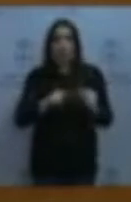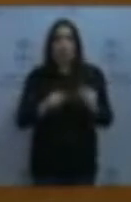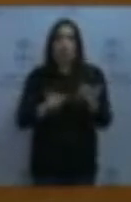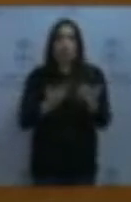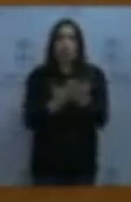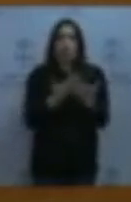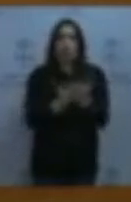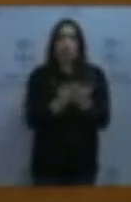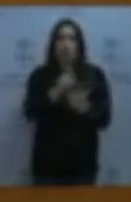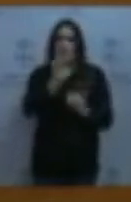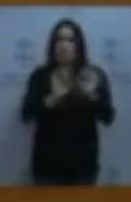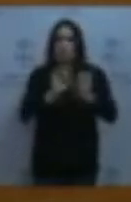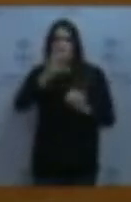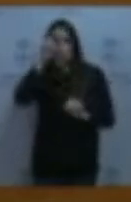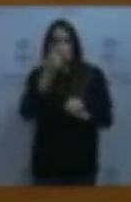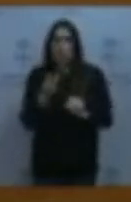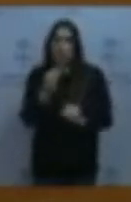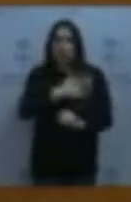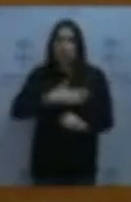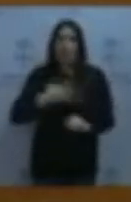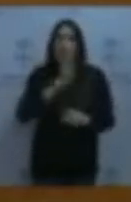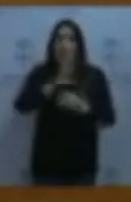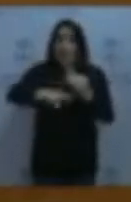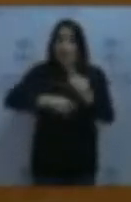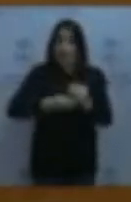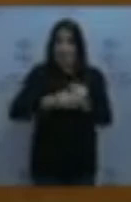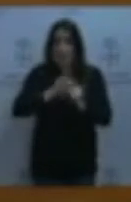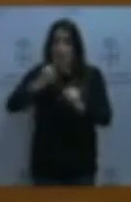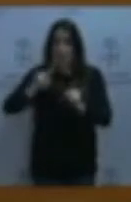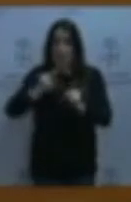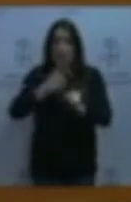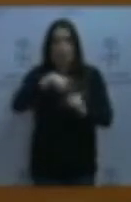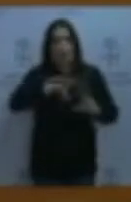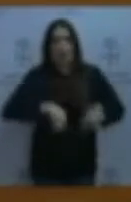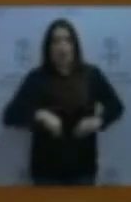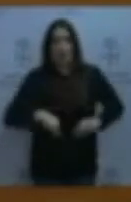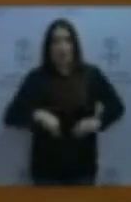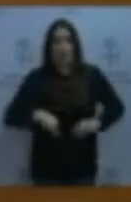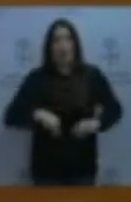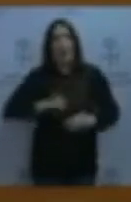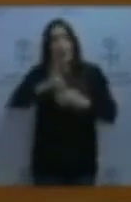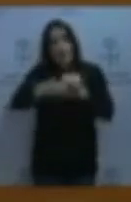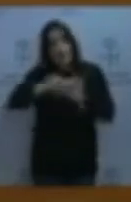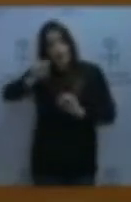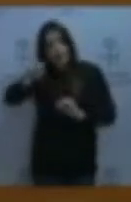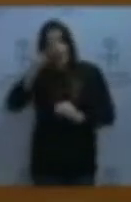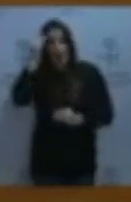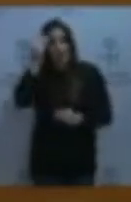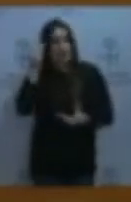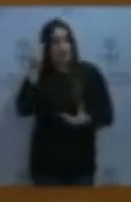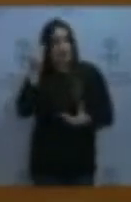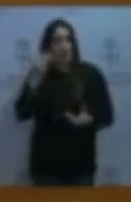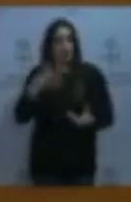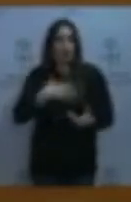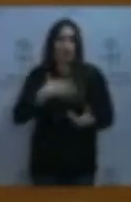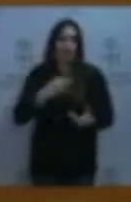cultural. Y vamos a aceptar una de las enmiendas de Izquierdas Unidas. La otra consideramos que podría dejar fuera